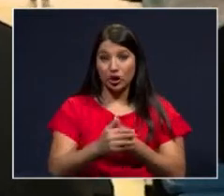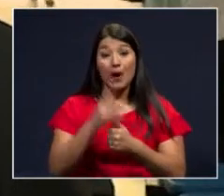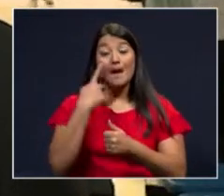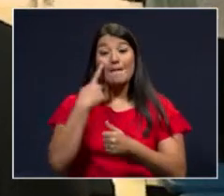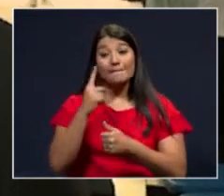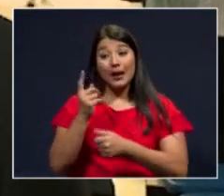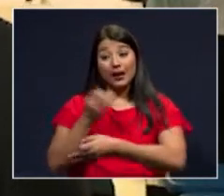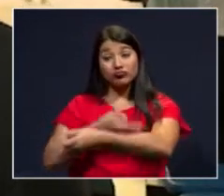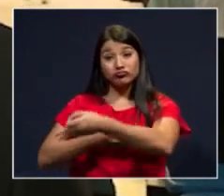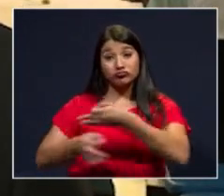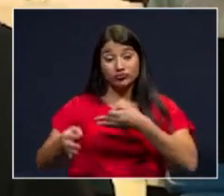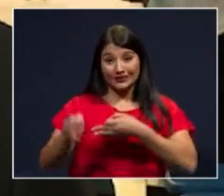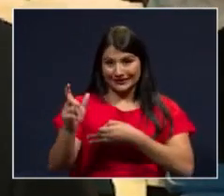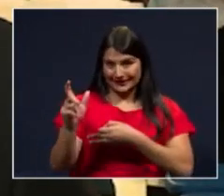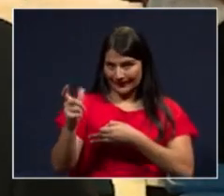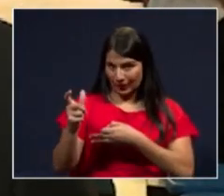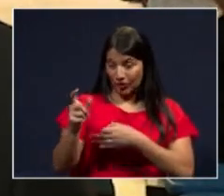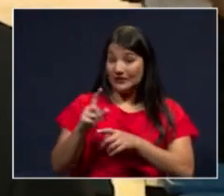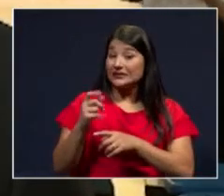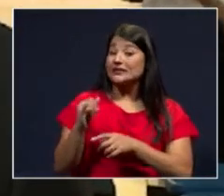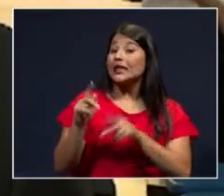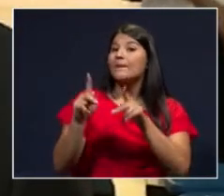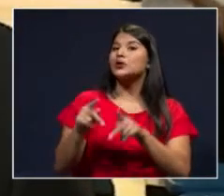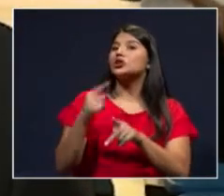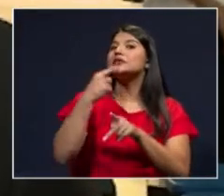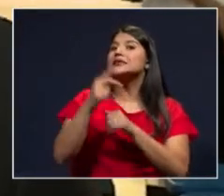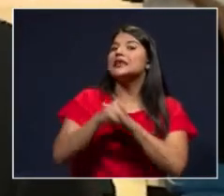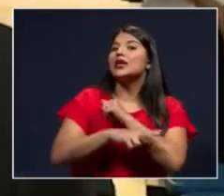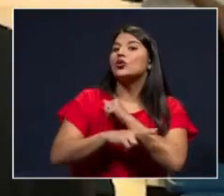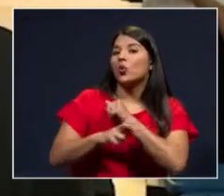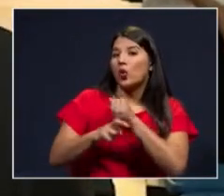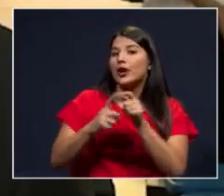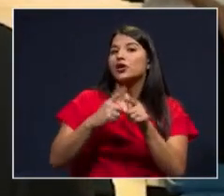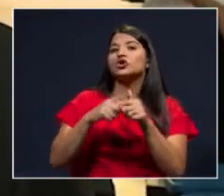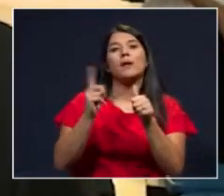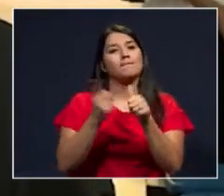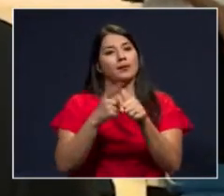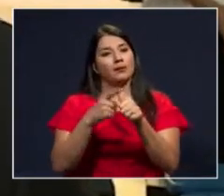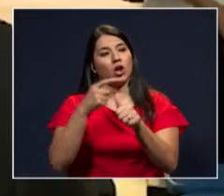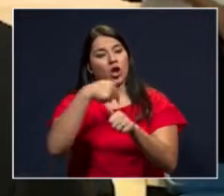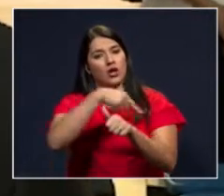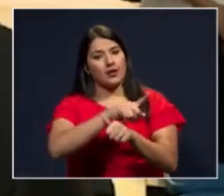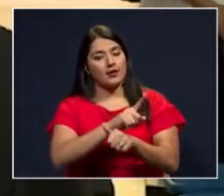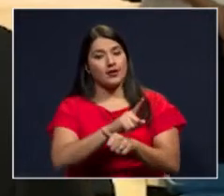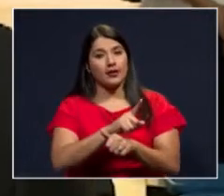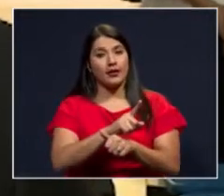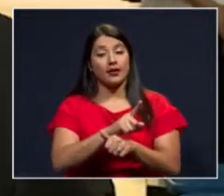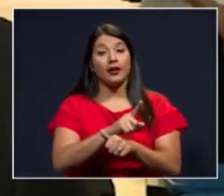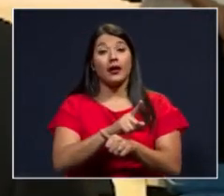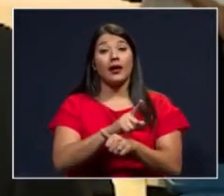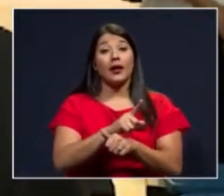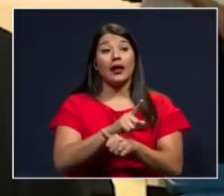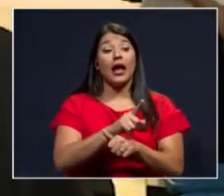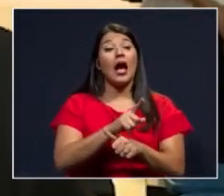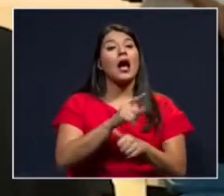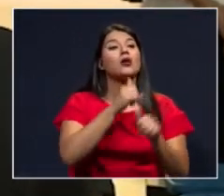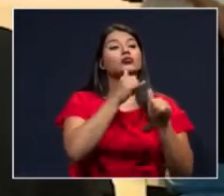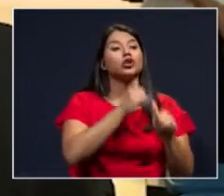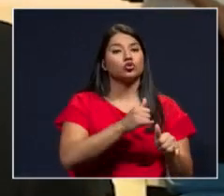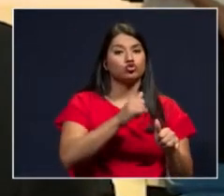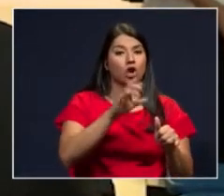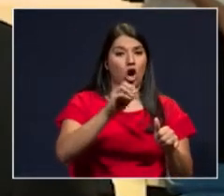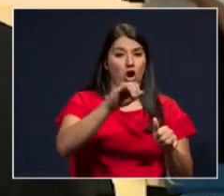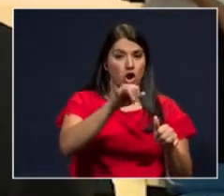cédula de identidad, donde la persona argumenta que se la robaron, debe de presentar ante este registro civil copia de la